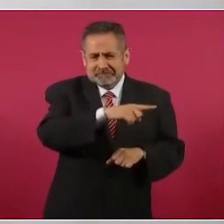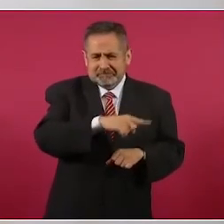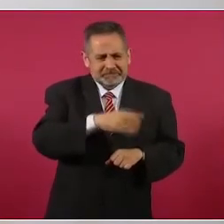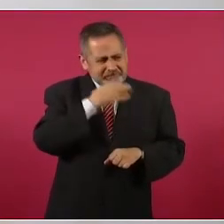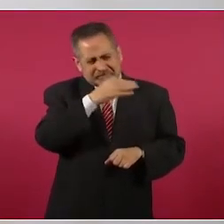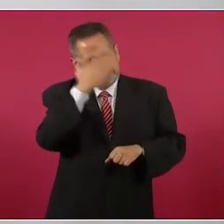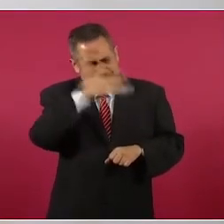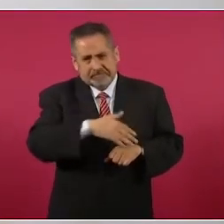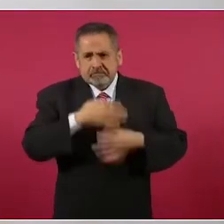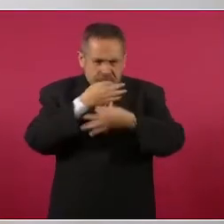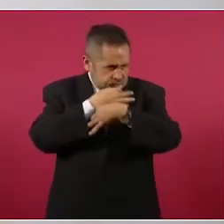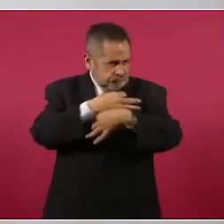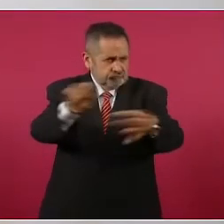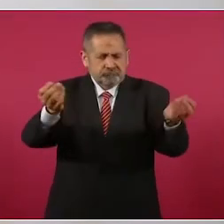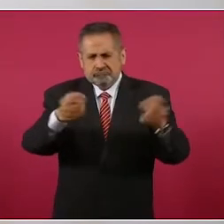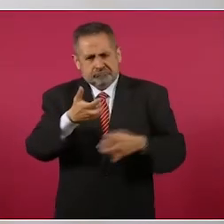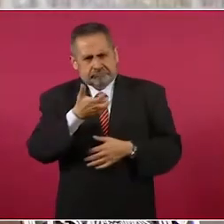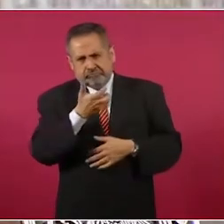sepan, pues,